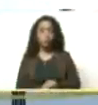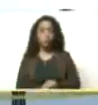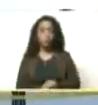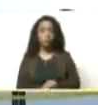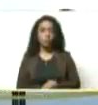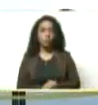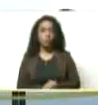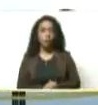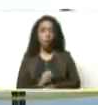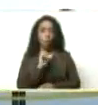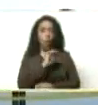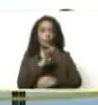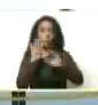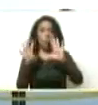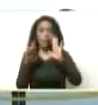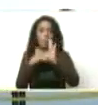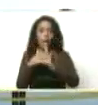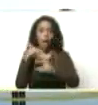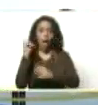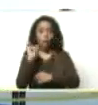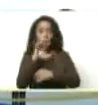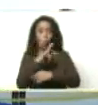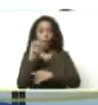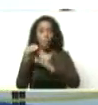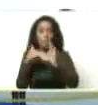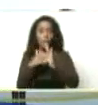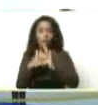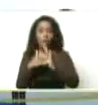de 49.000 ya tenemos 40.000